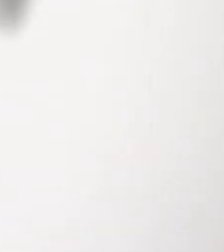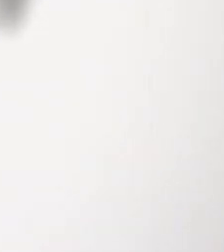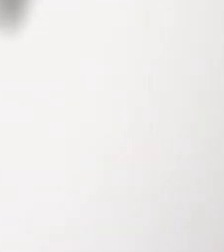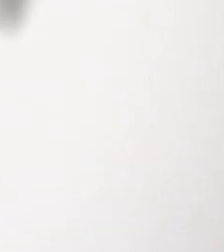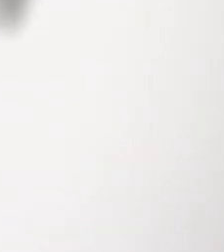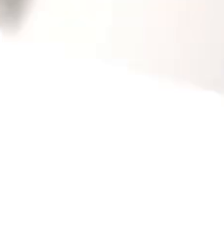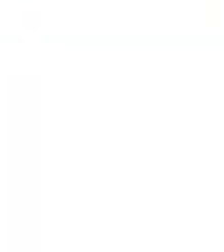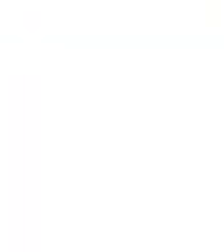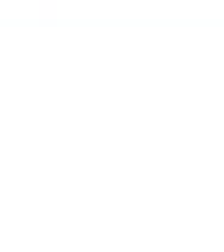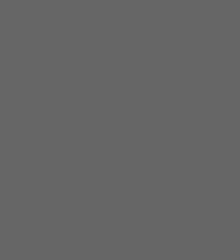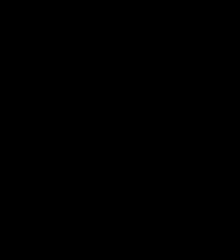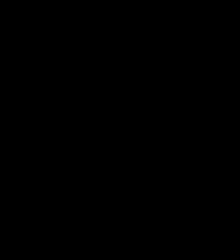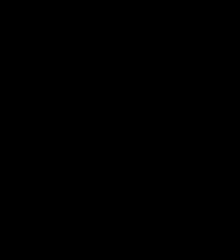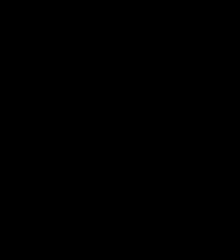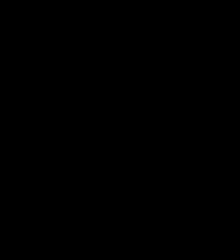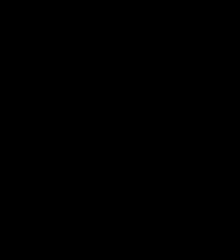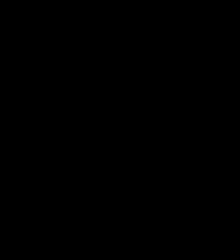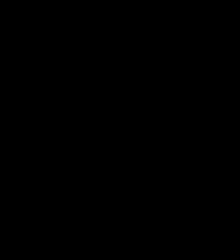aproxima